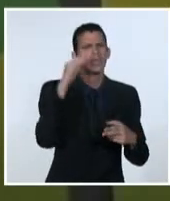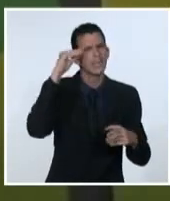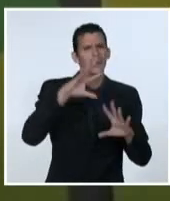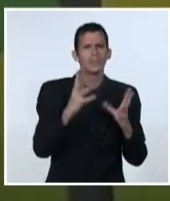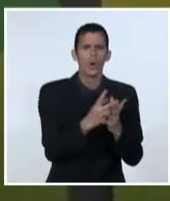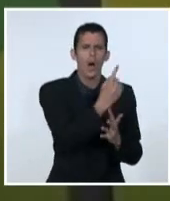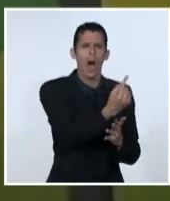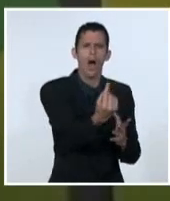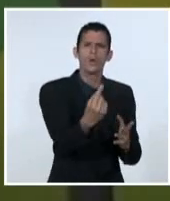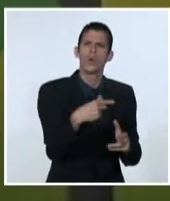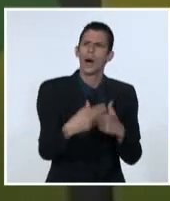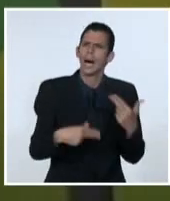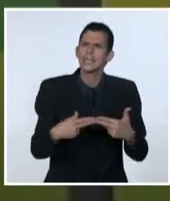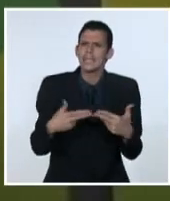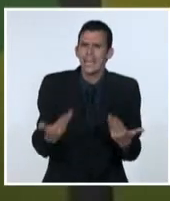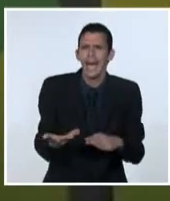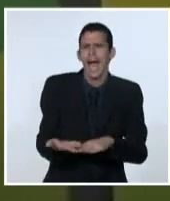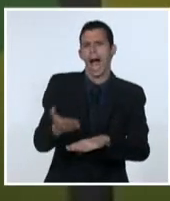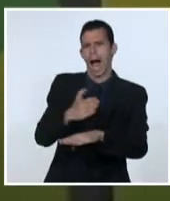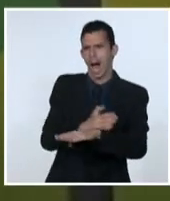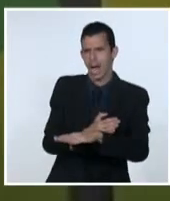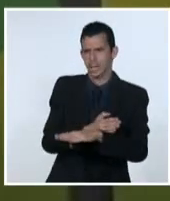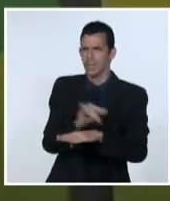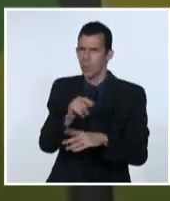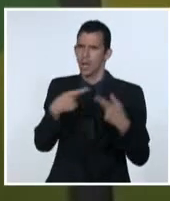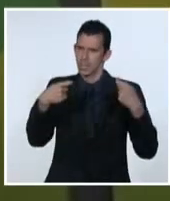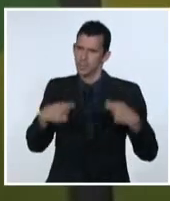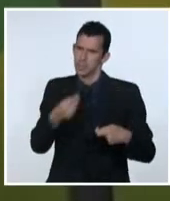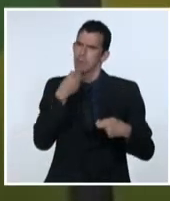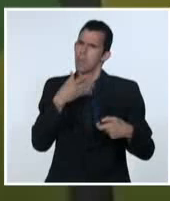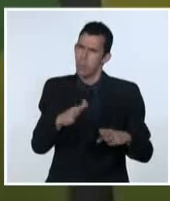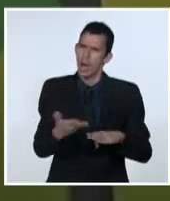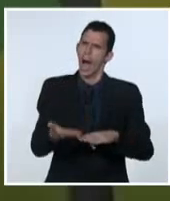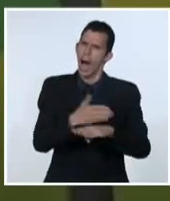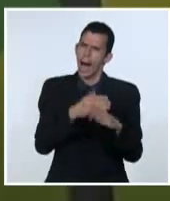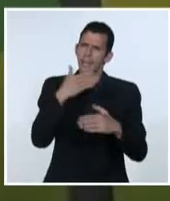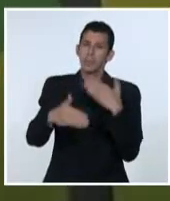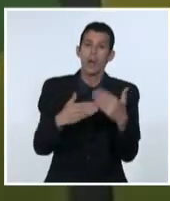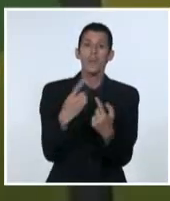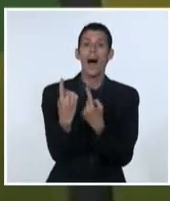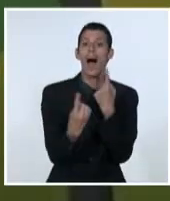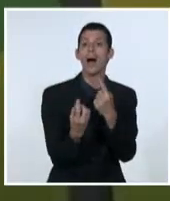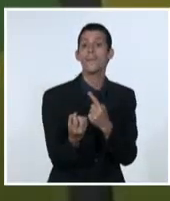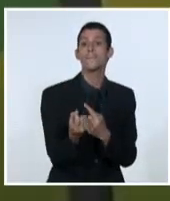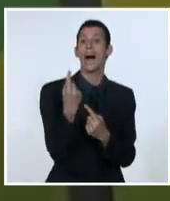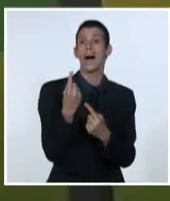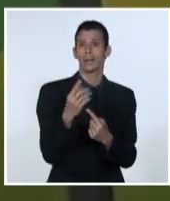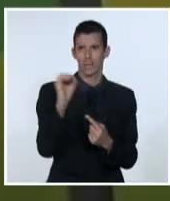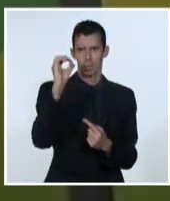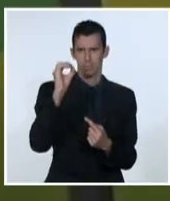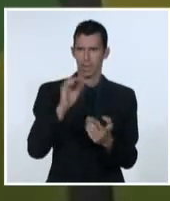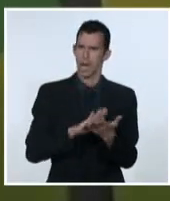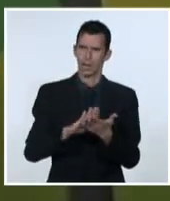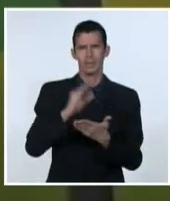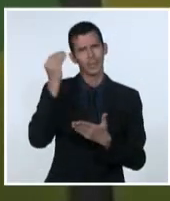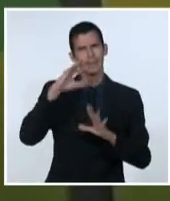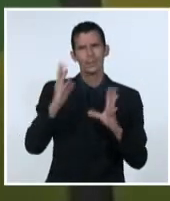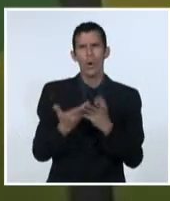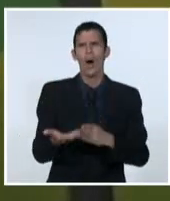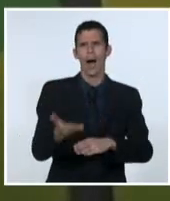permiten también la toma de decisiones de manera oportuna y como el objetivo de minimizar las posibles afectaciones